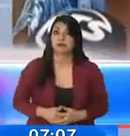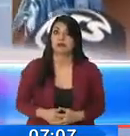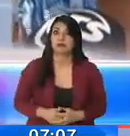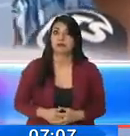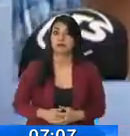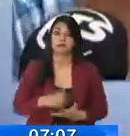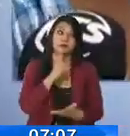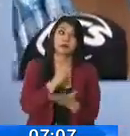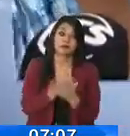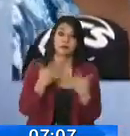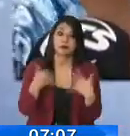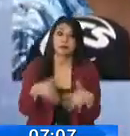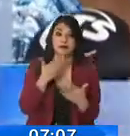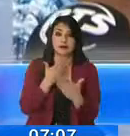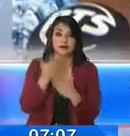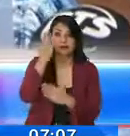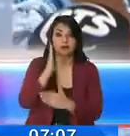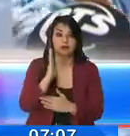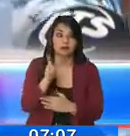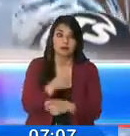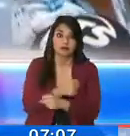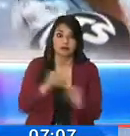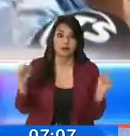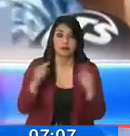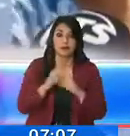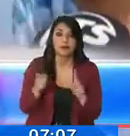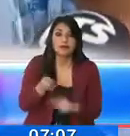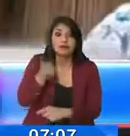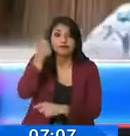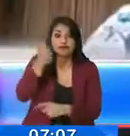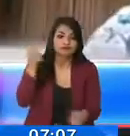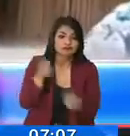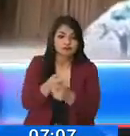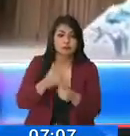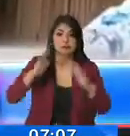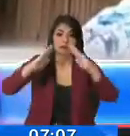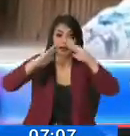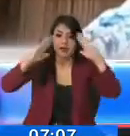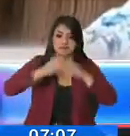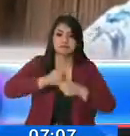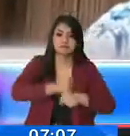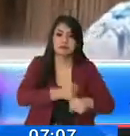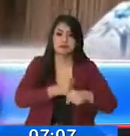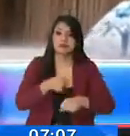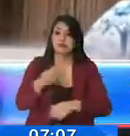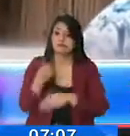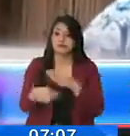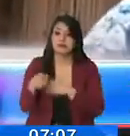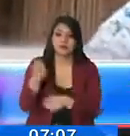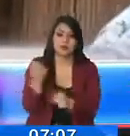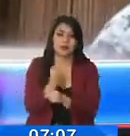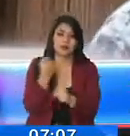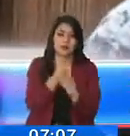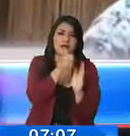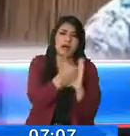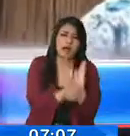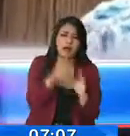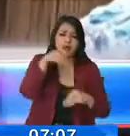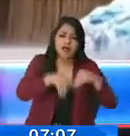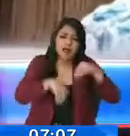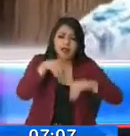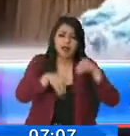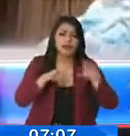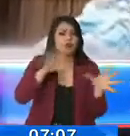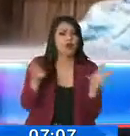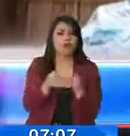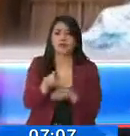Obvio, yo esa pared toda se la llevó, está apuntaladita con madera. Yo aquí, mi hijo trabaja aquí, artesanía, con los motores, que todo me